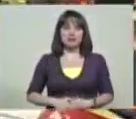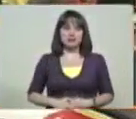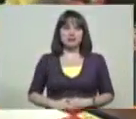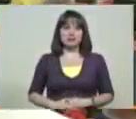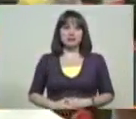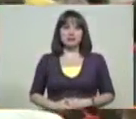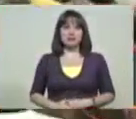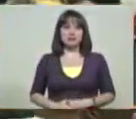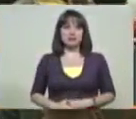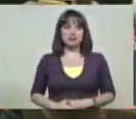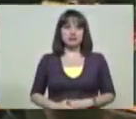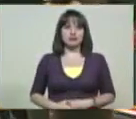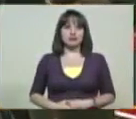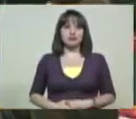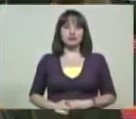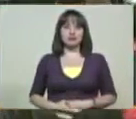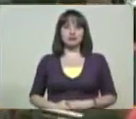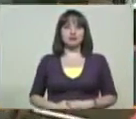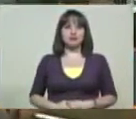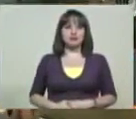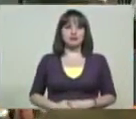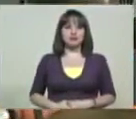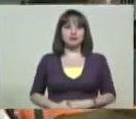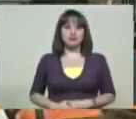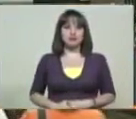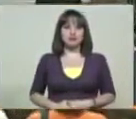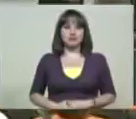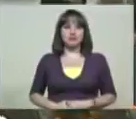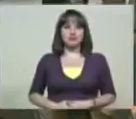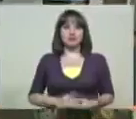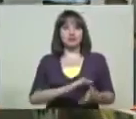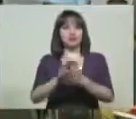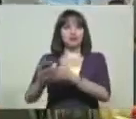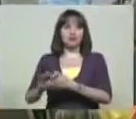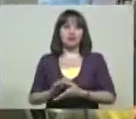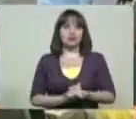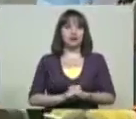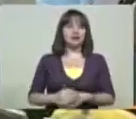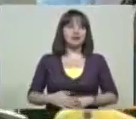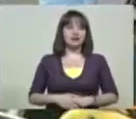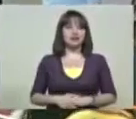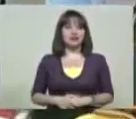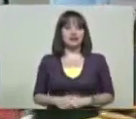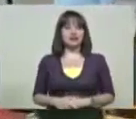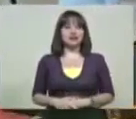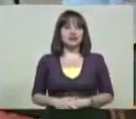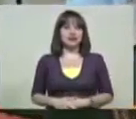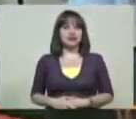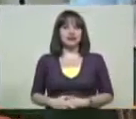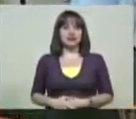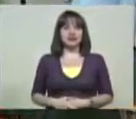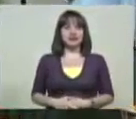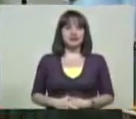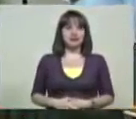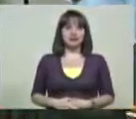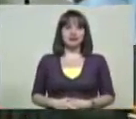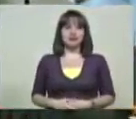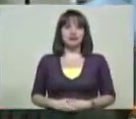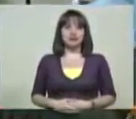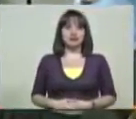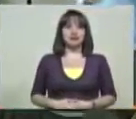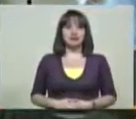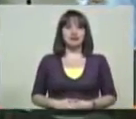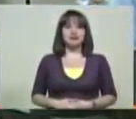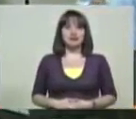y del mundo compañero compañera un saludo muy caluroso